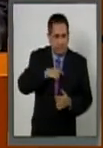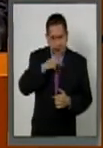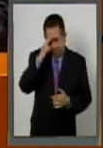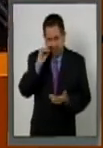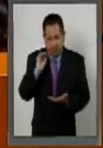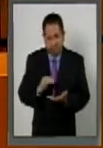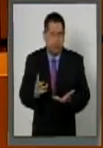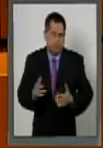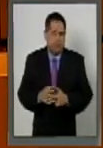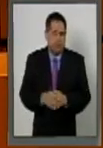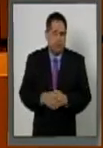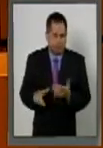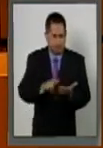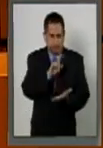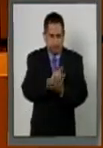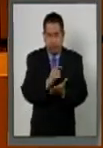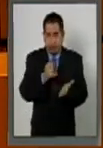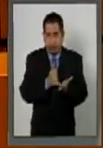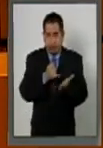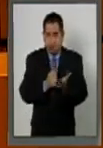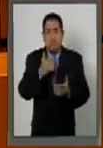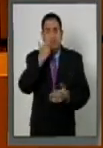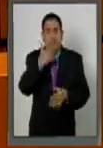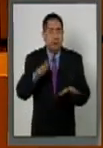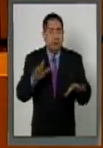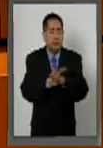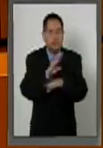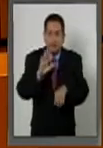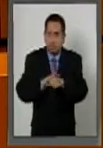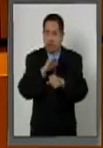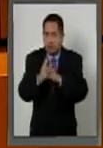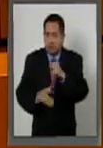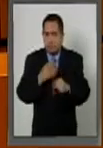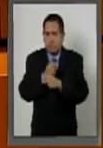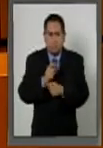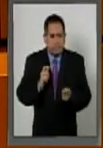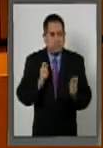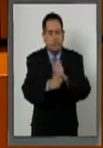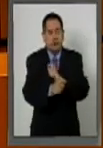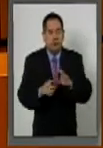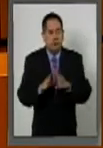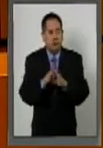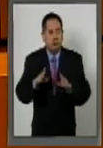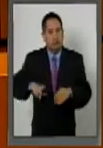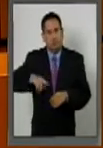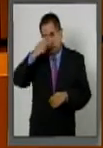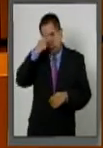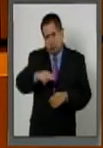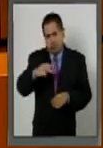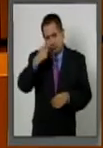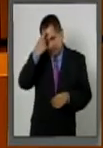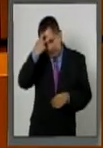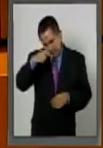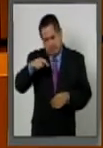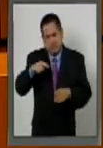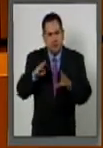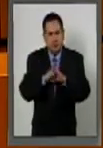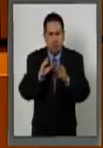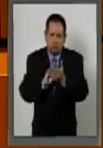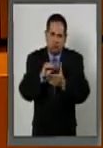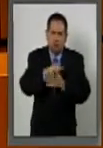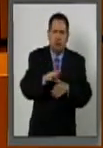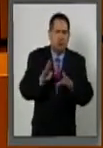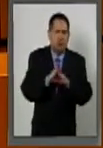reforma hacendaria lo que busca ver eso tener más capacidad por parte del estado mexicano para gastar o invertir en